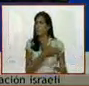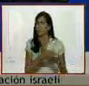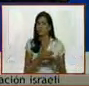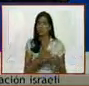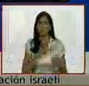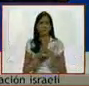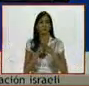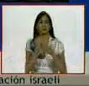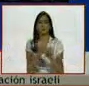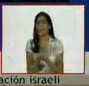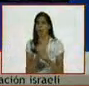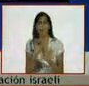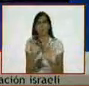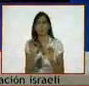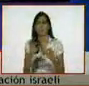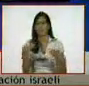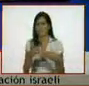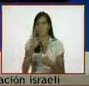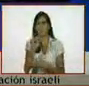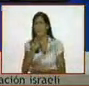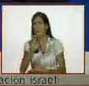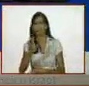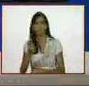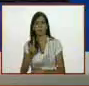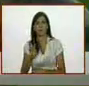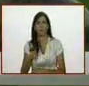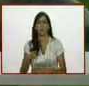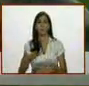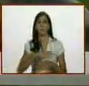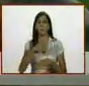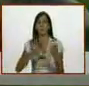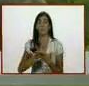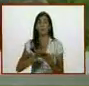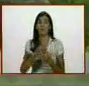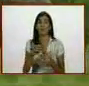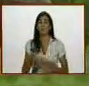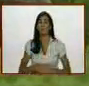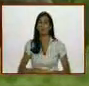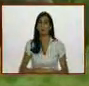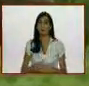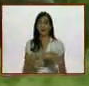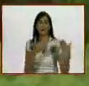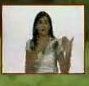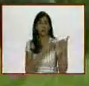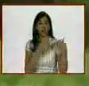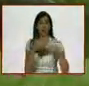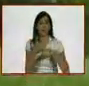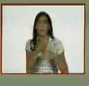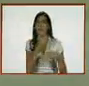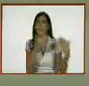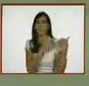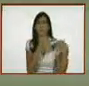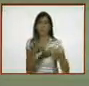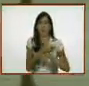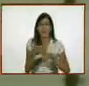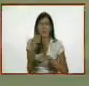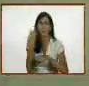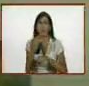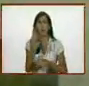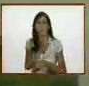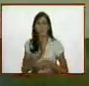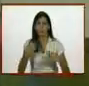ni la concepción, ni mucho menos las causas del conflicto. Denuncia que la irresponsabilidad del gobierno colombiano de usar logotipos